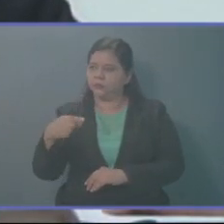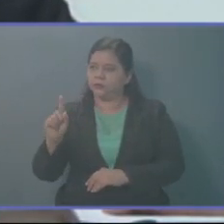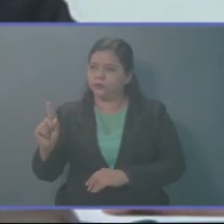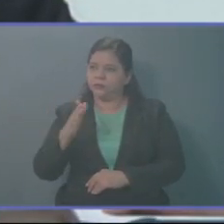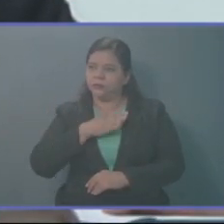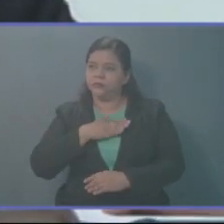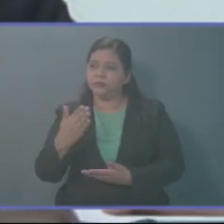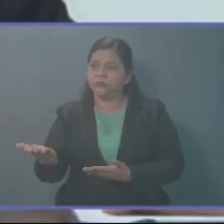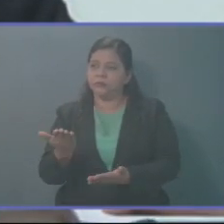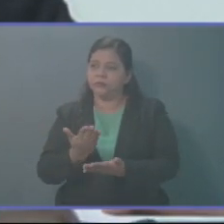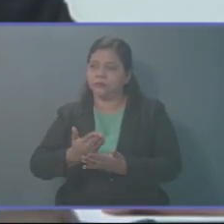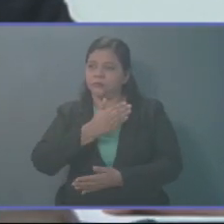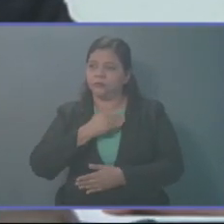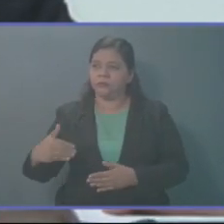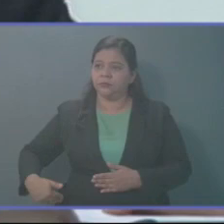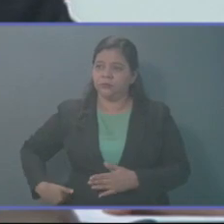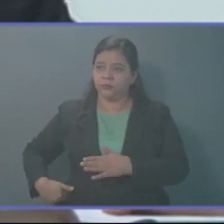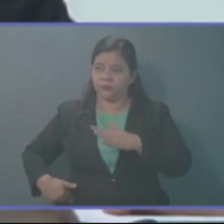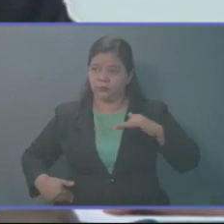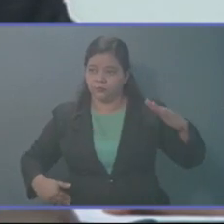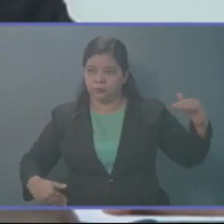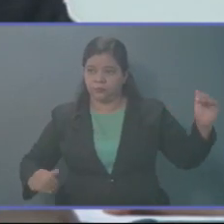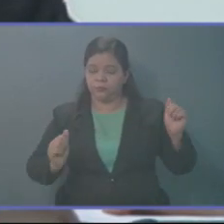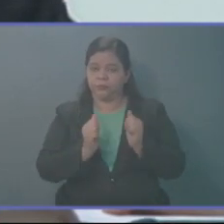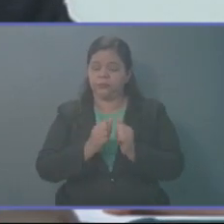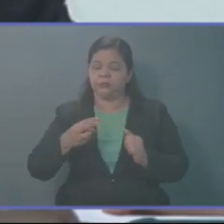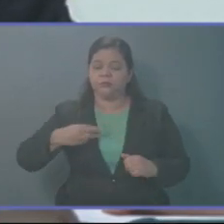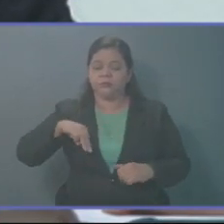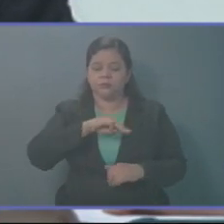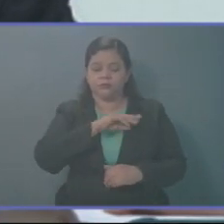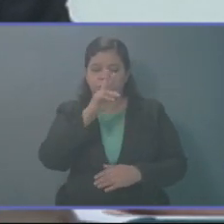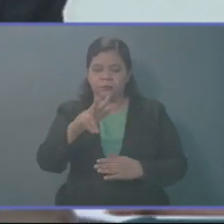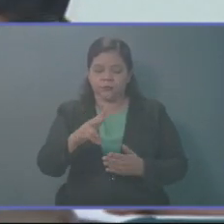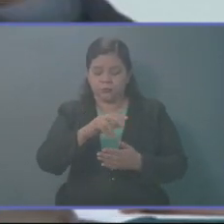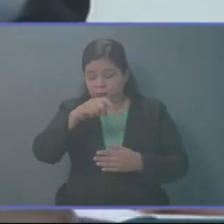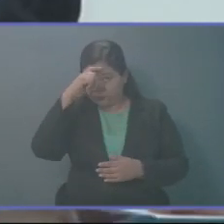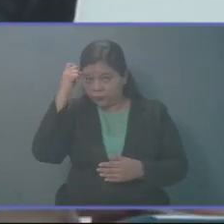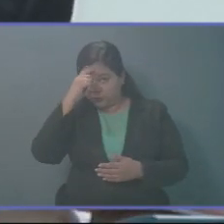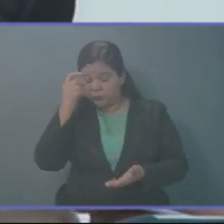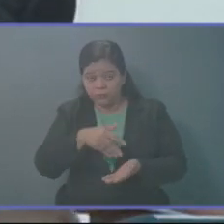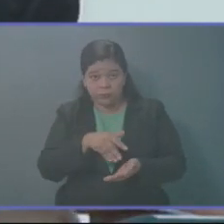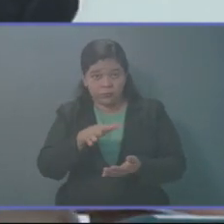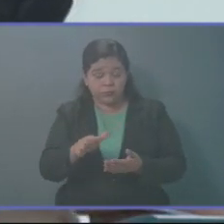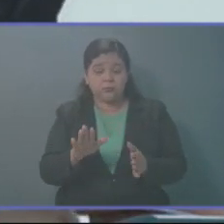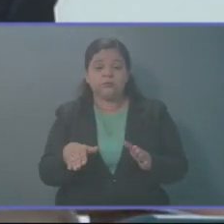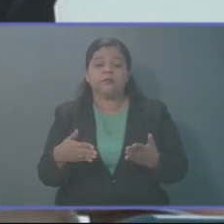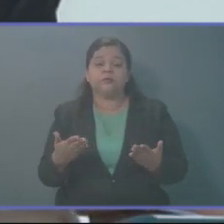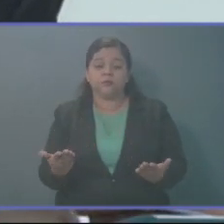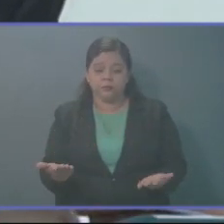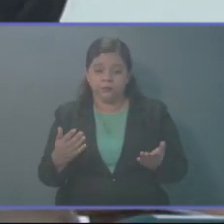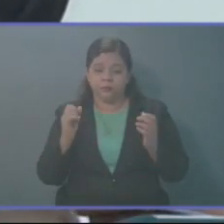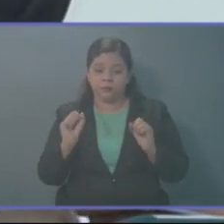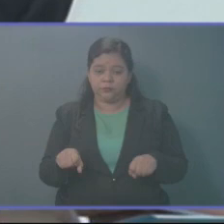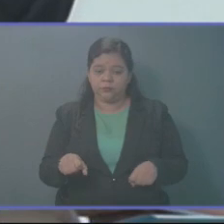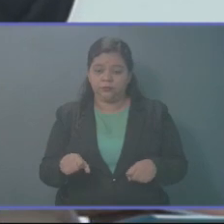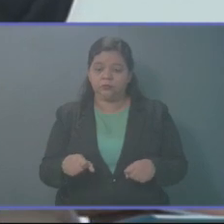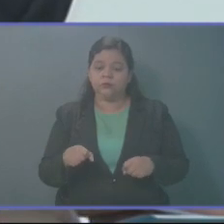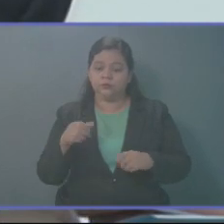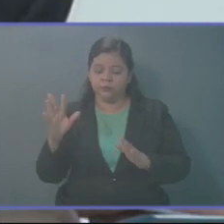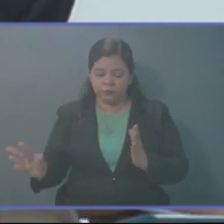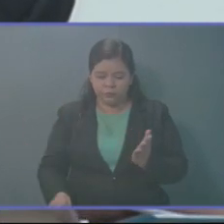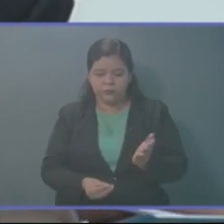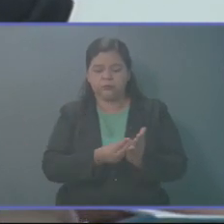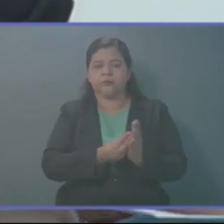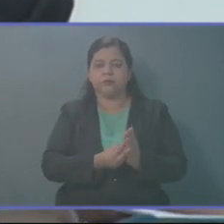1953-4-2020-1, iniciativa del Presidente de la República por medio del Ministro de Obras Públicas y de Transporte. En el sentido se adicione